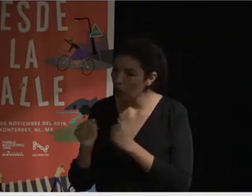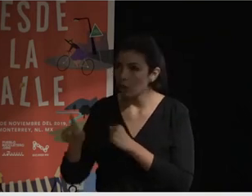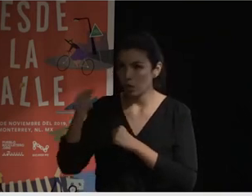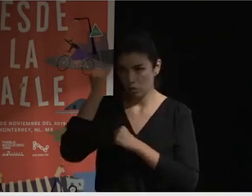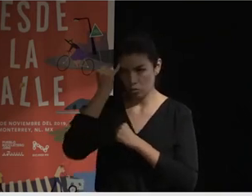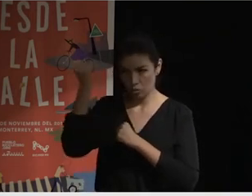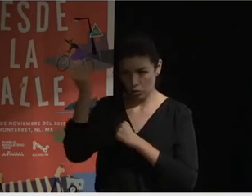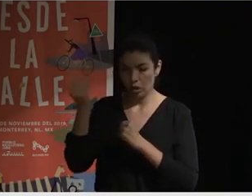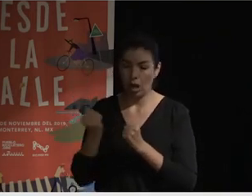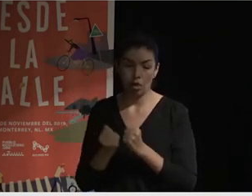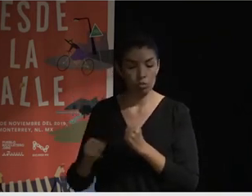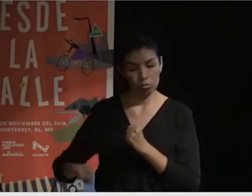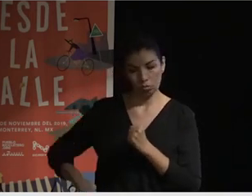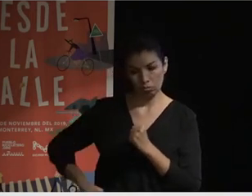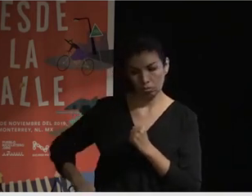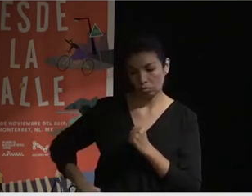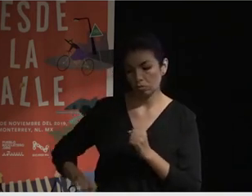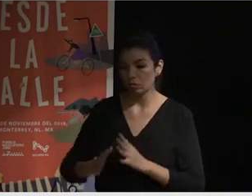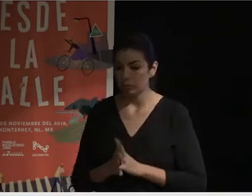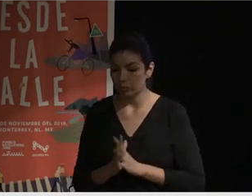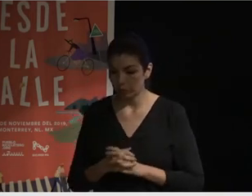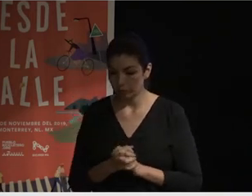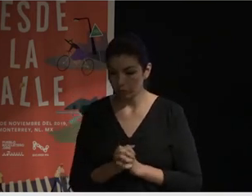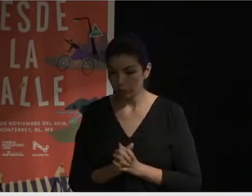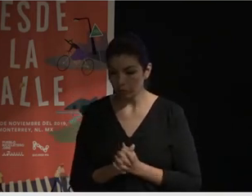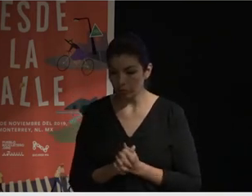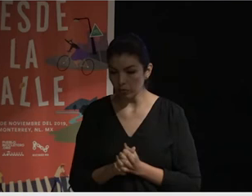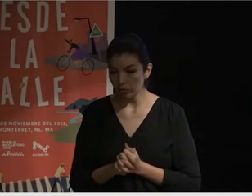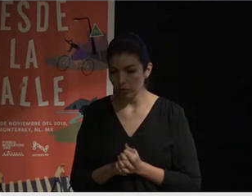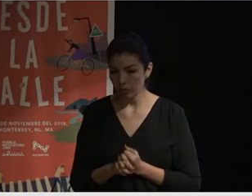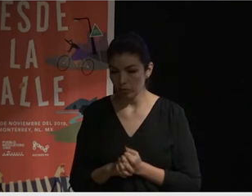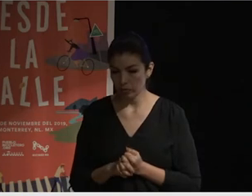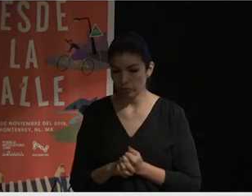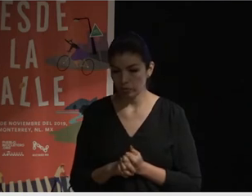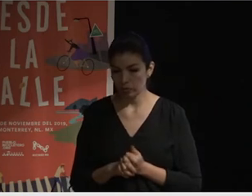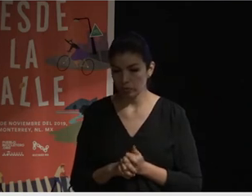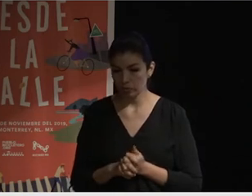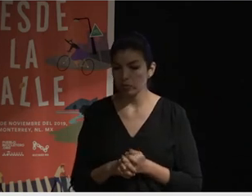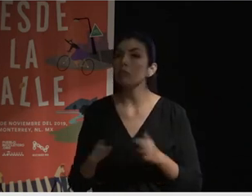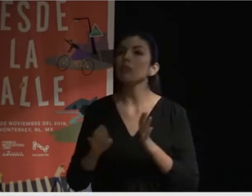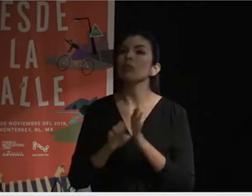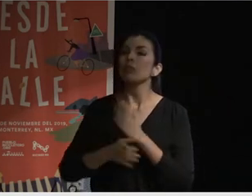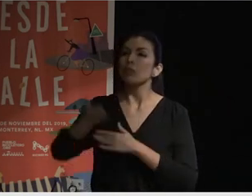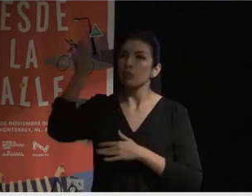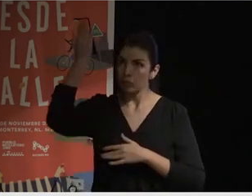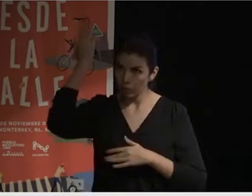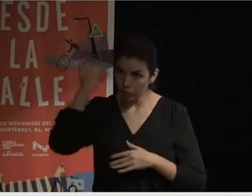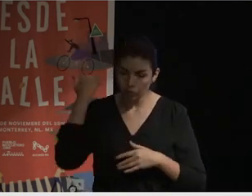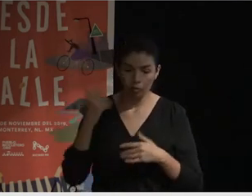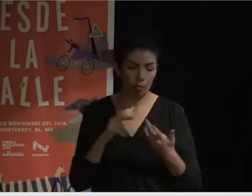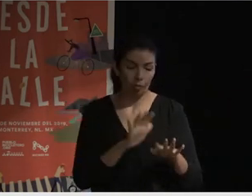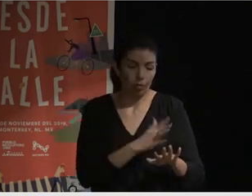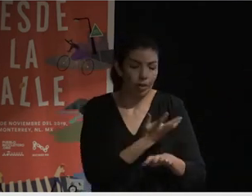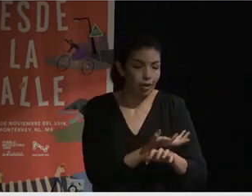colonización, en este caso de Estados Unidos, pues venían los pioneros, ¿no? Igual se habla de pioneros urbanos, venían los pioneros